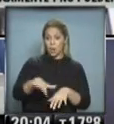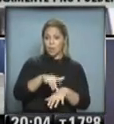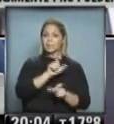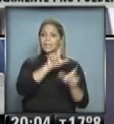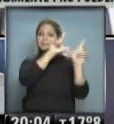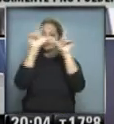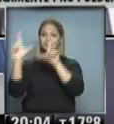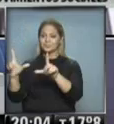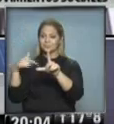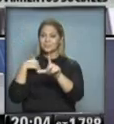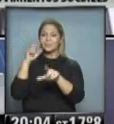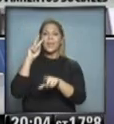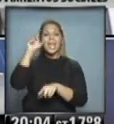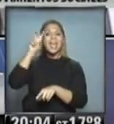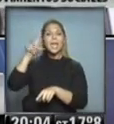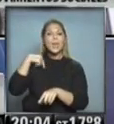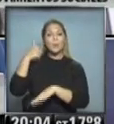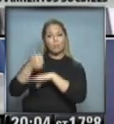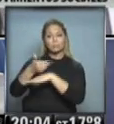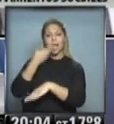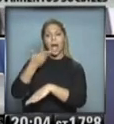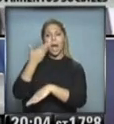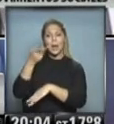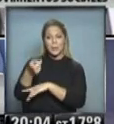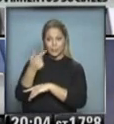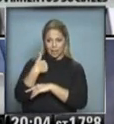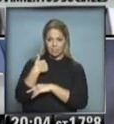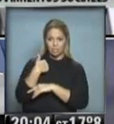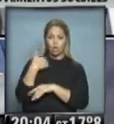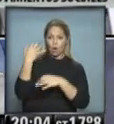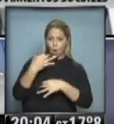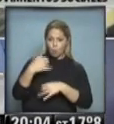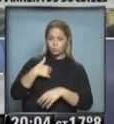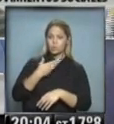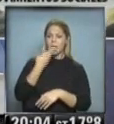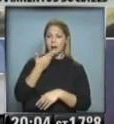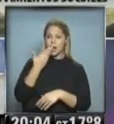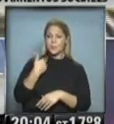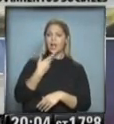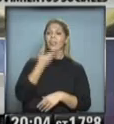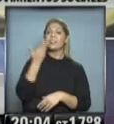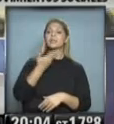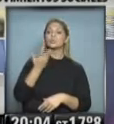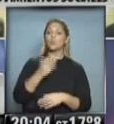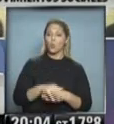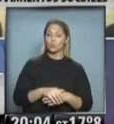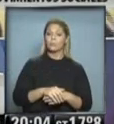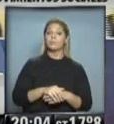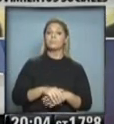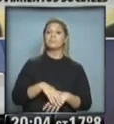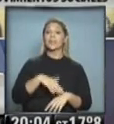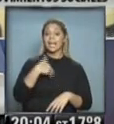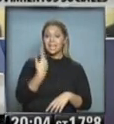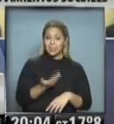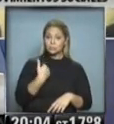Evo Morales, presidente de Bolivia, que está en este momento realizando un discurso, y luego